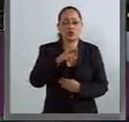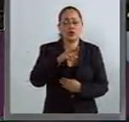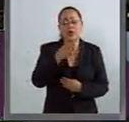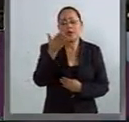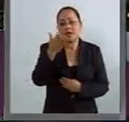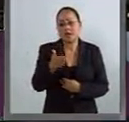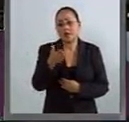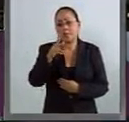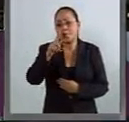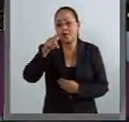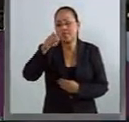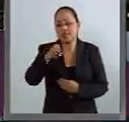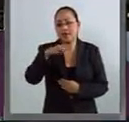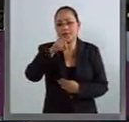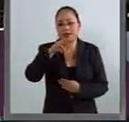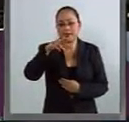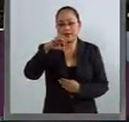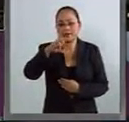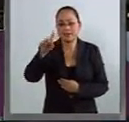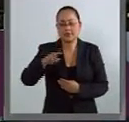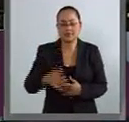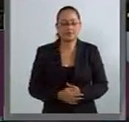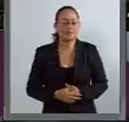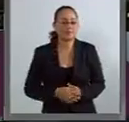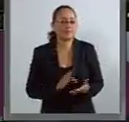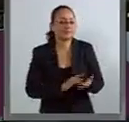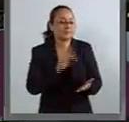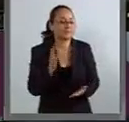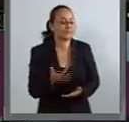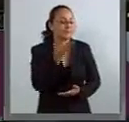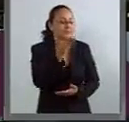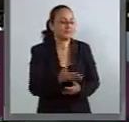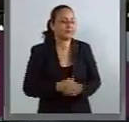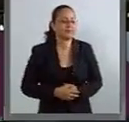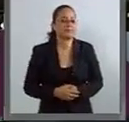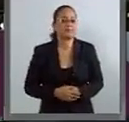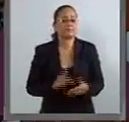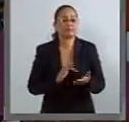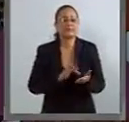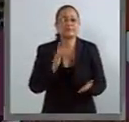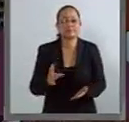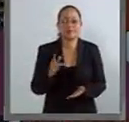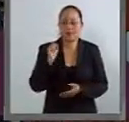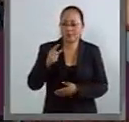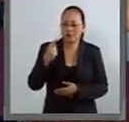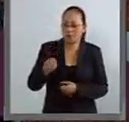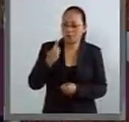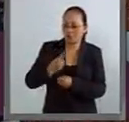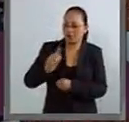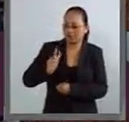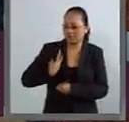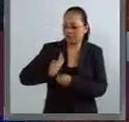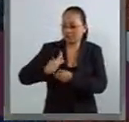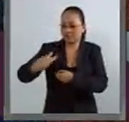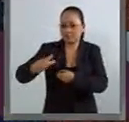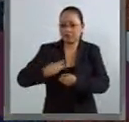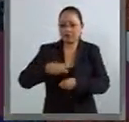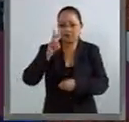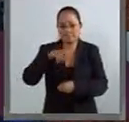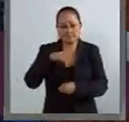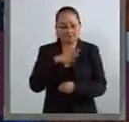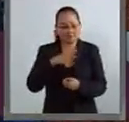Kenvir Puente Martínez. Muchas gracias. Muchas gracias. Bueno, gracias también por la oportunidad. Es un honor, me distingue mucho